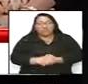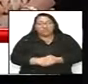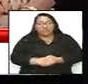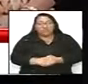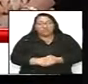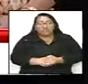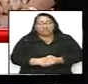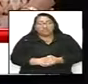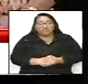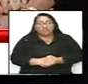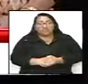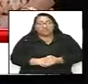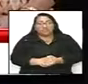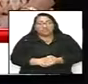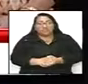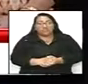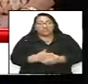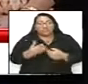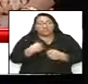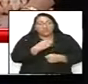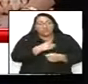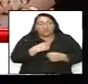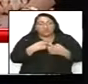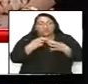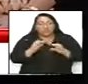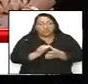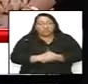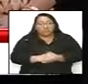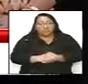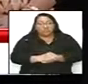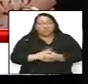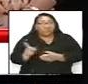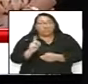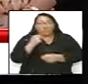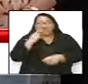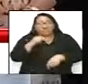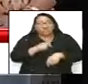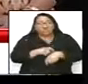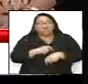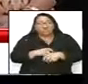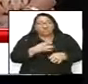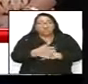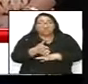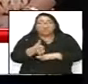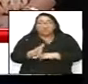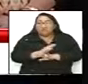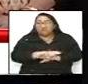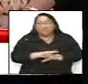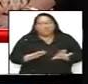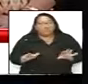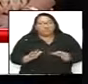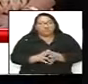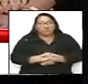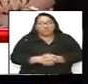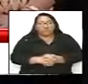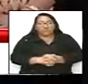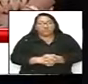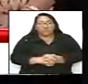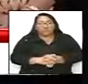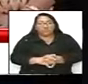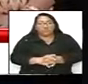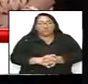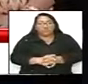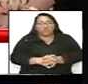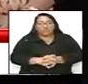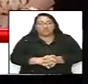hagan las investigaciones, lo tiene el Ministerio Público. No estamos en este momento para interferir dentro de esas investigaciones. En la